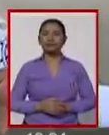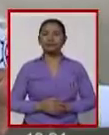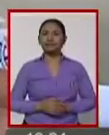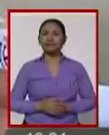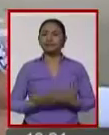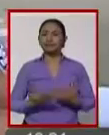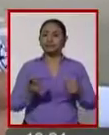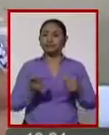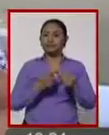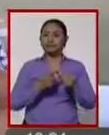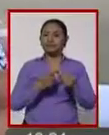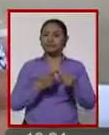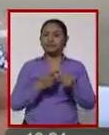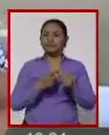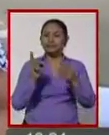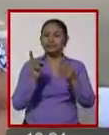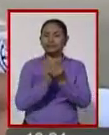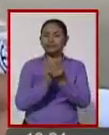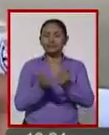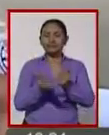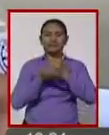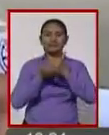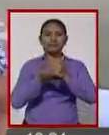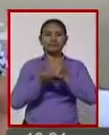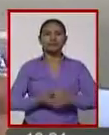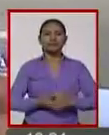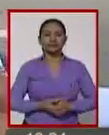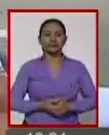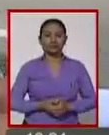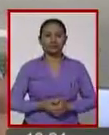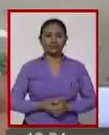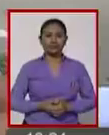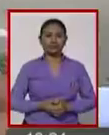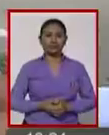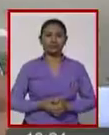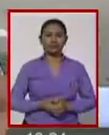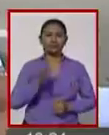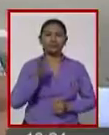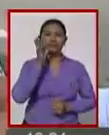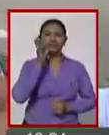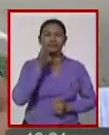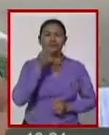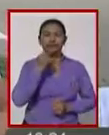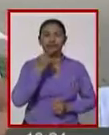tengo que encontrarlo, pues, para avisarlo, ¿no? Para que me ayude también. Como madre